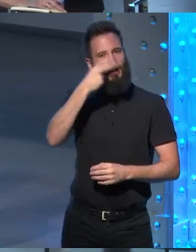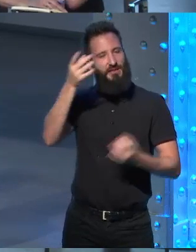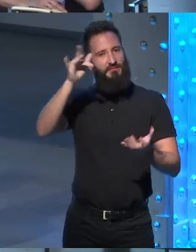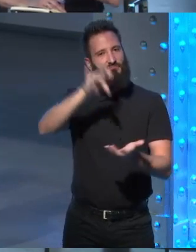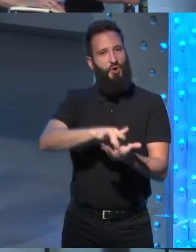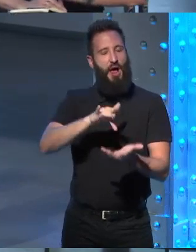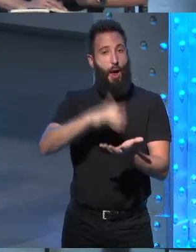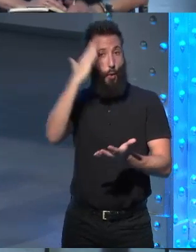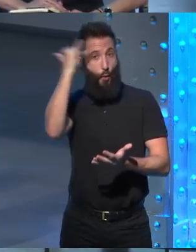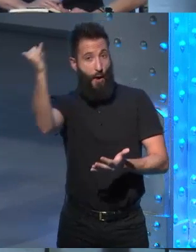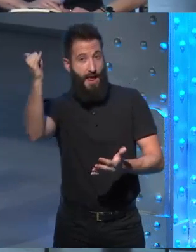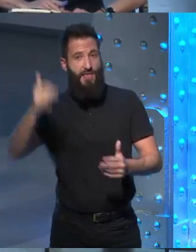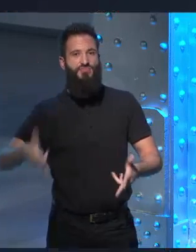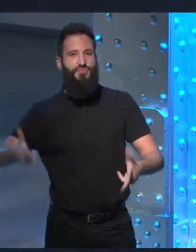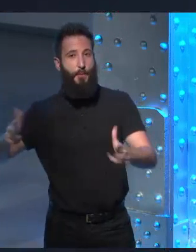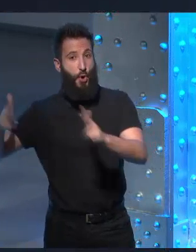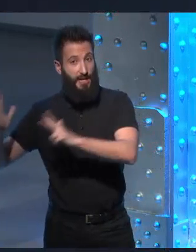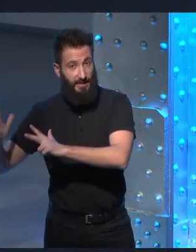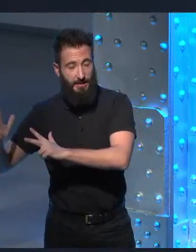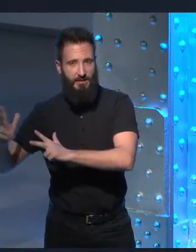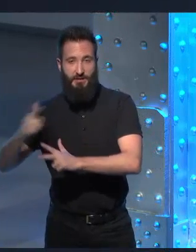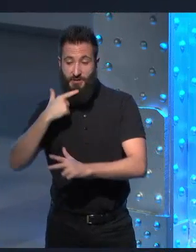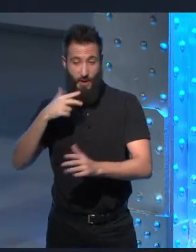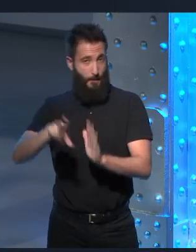esta pareja de vídeos sobre lo que comentaba Sergio,